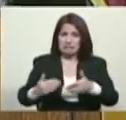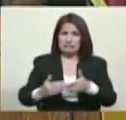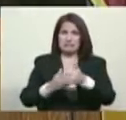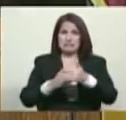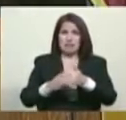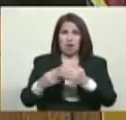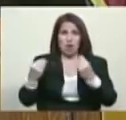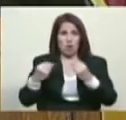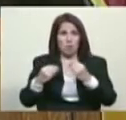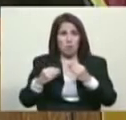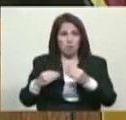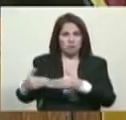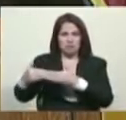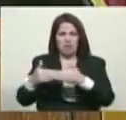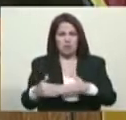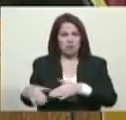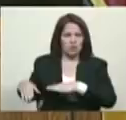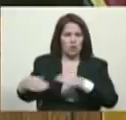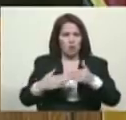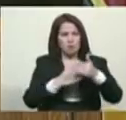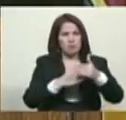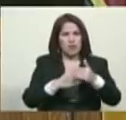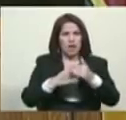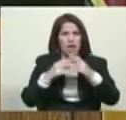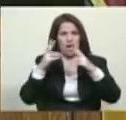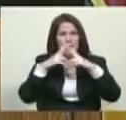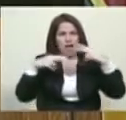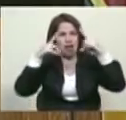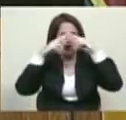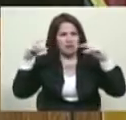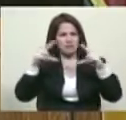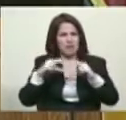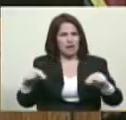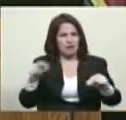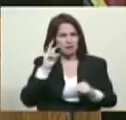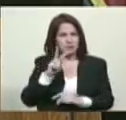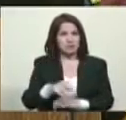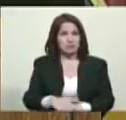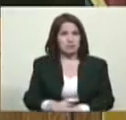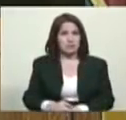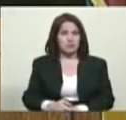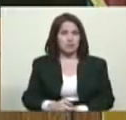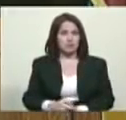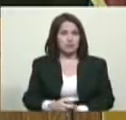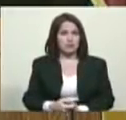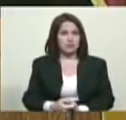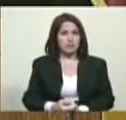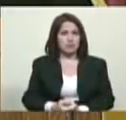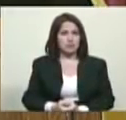a Libia. Yo preguntaba a algunos presidentes de Europa, que estaban a mi lado,